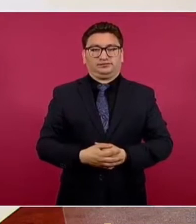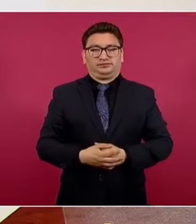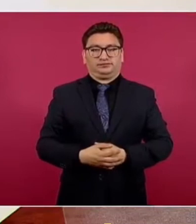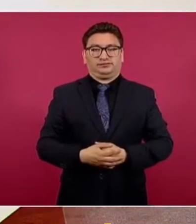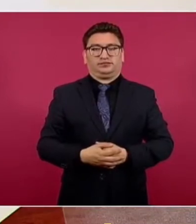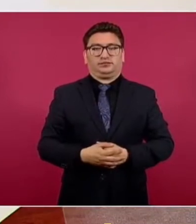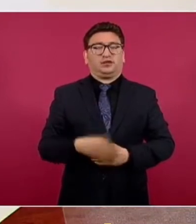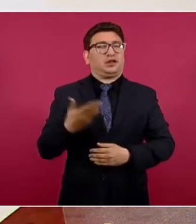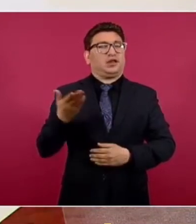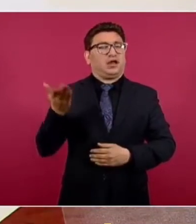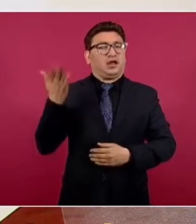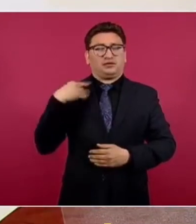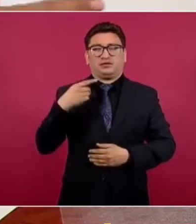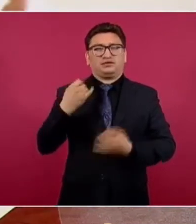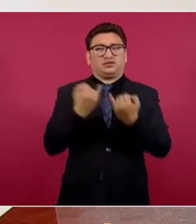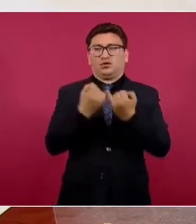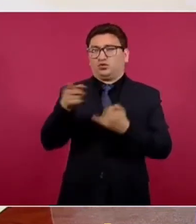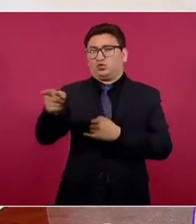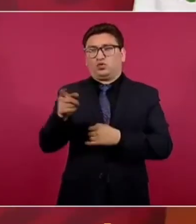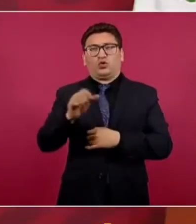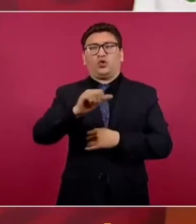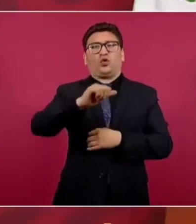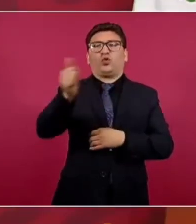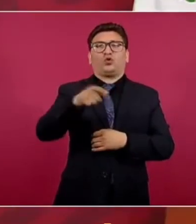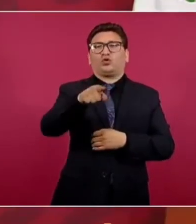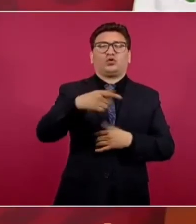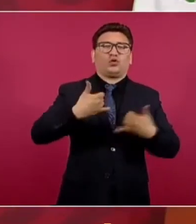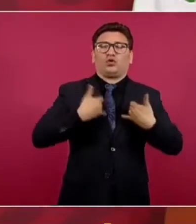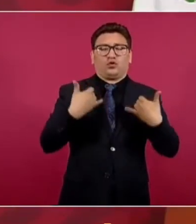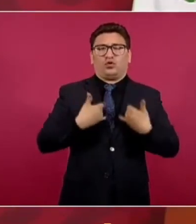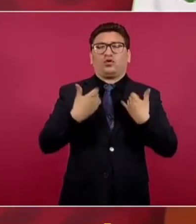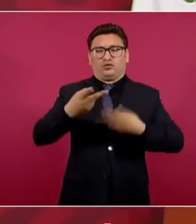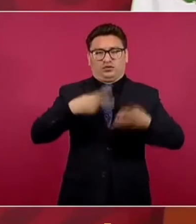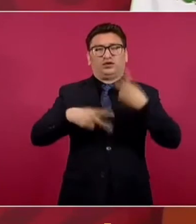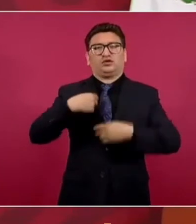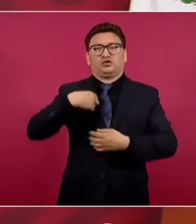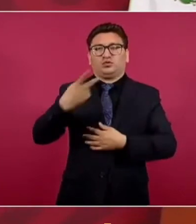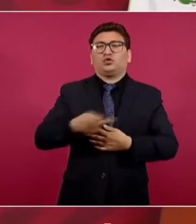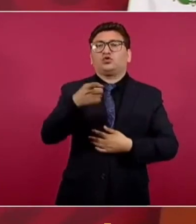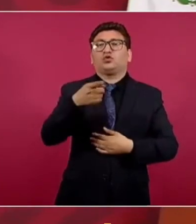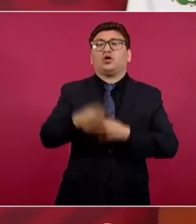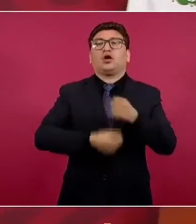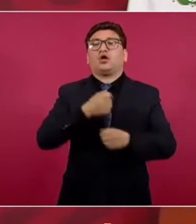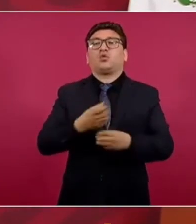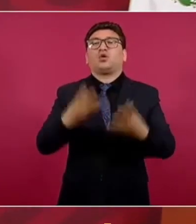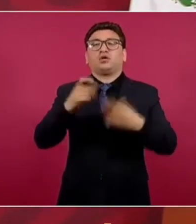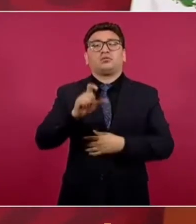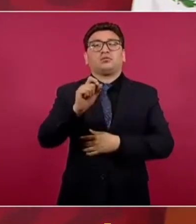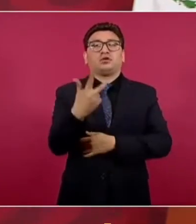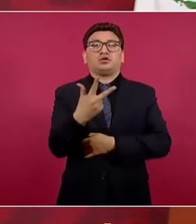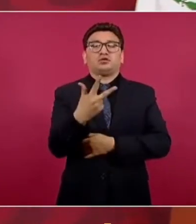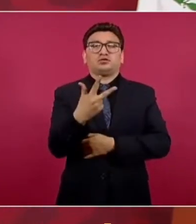La vez pasada, así como tú, vino otro joven que le pregunté, ¿cuántos años tienes? 28.